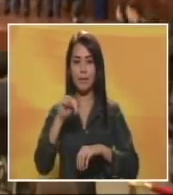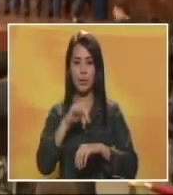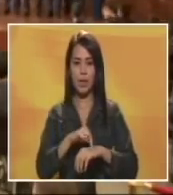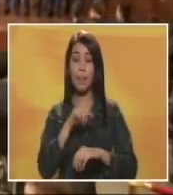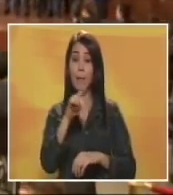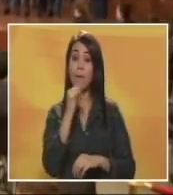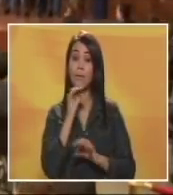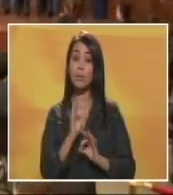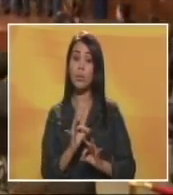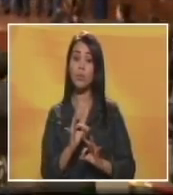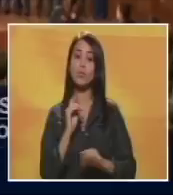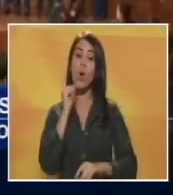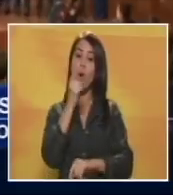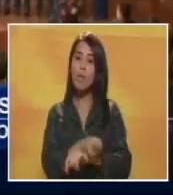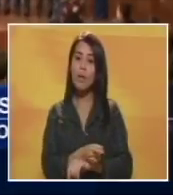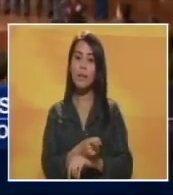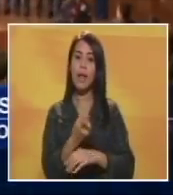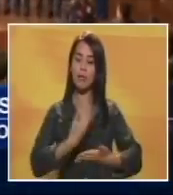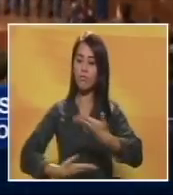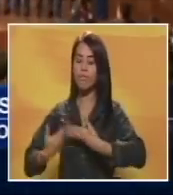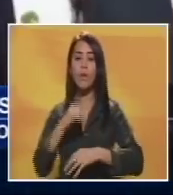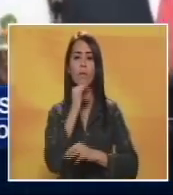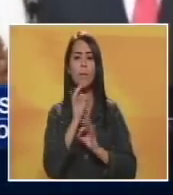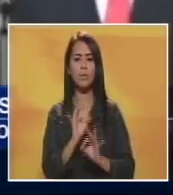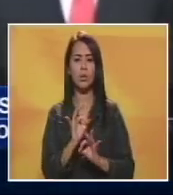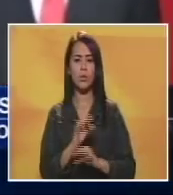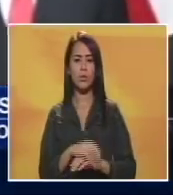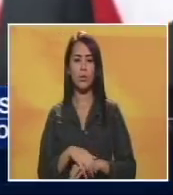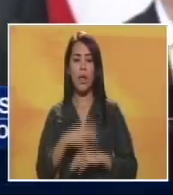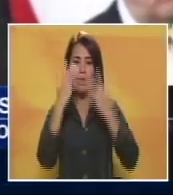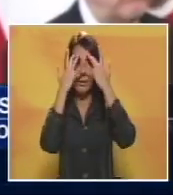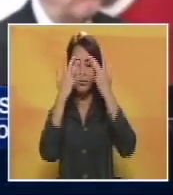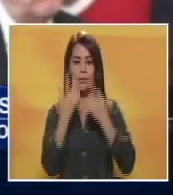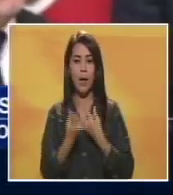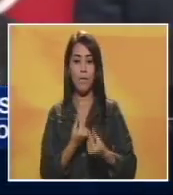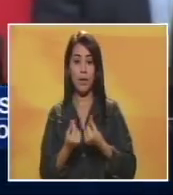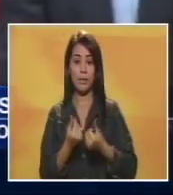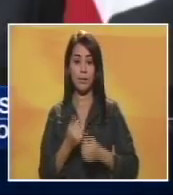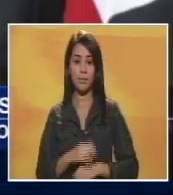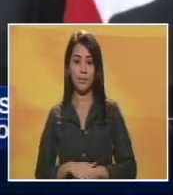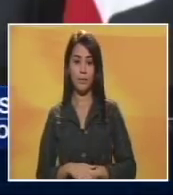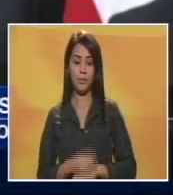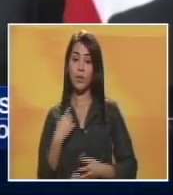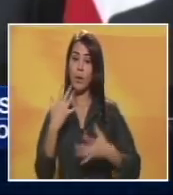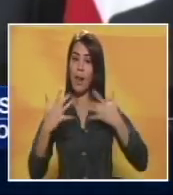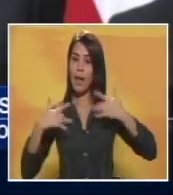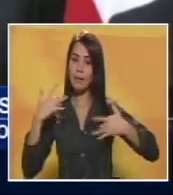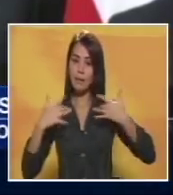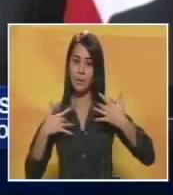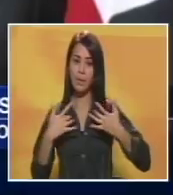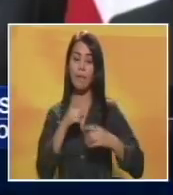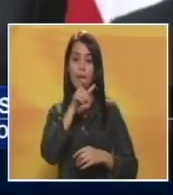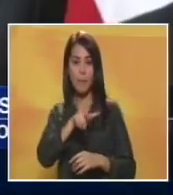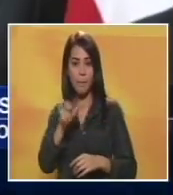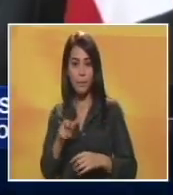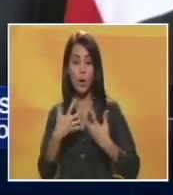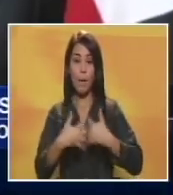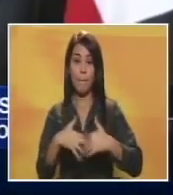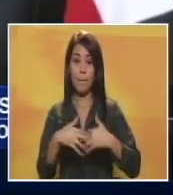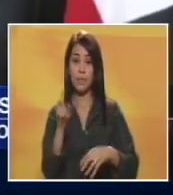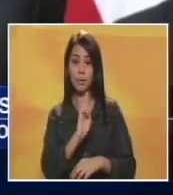todo el sector económico de los países vinculados el riesgo que enfrentan al realizar operaciones o aprobar algún préstamo al